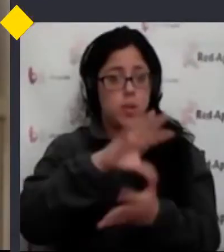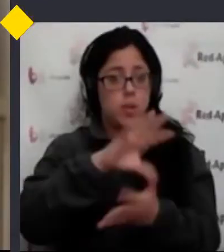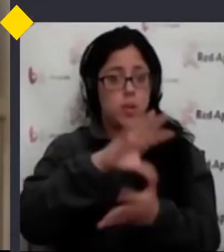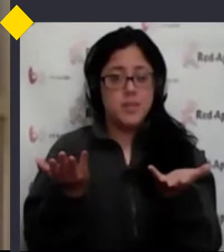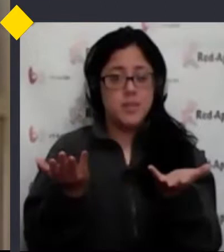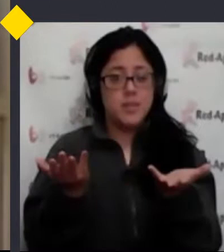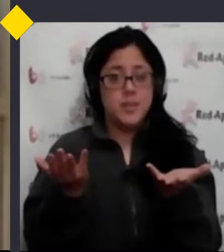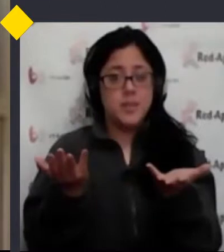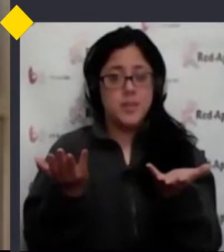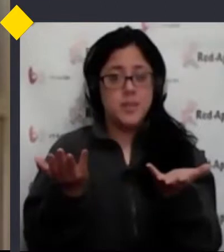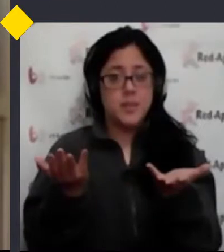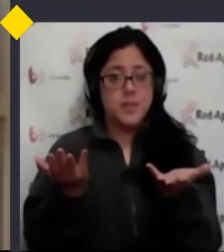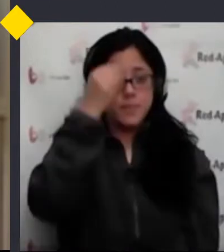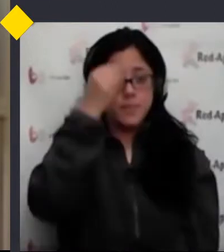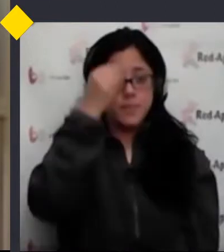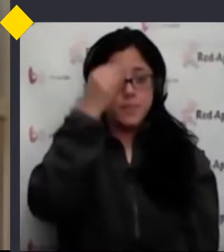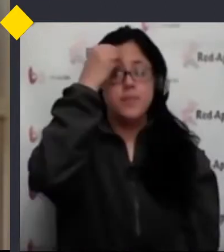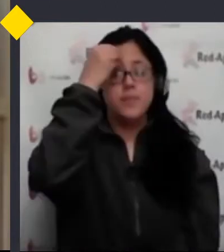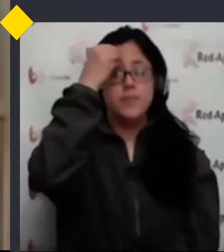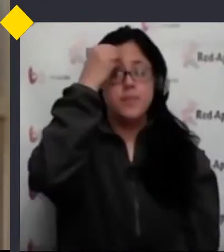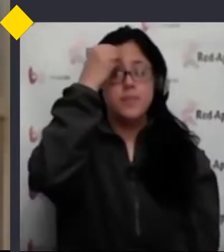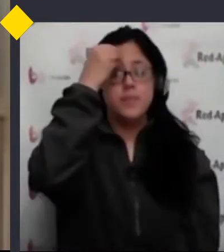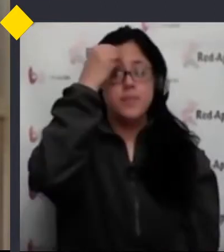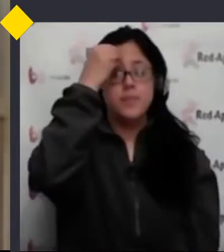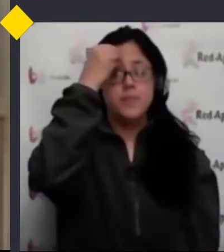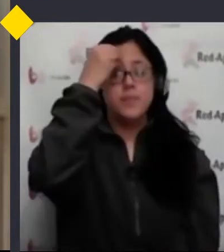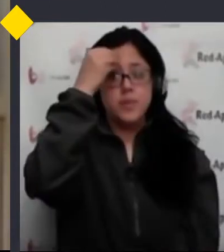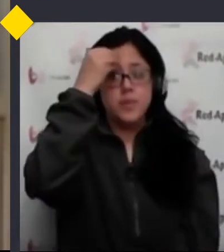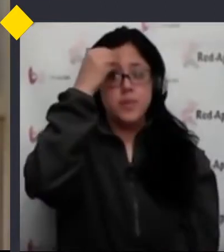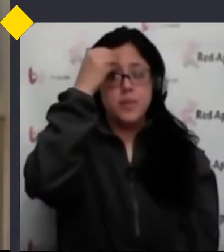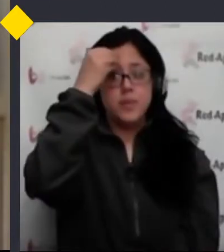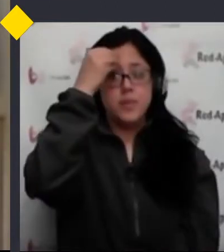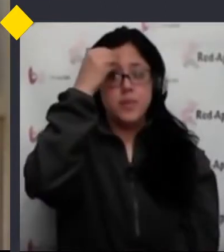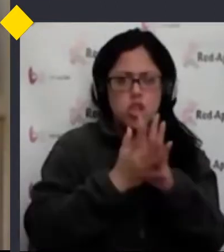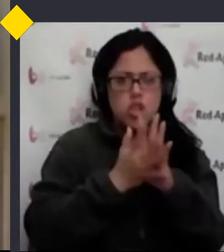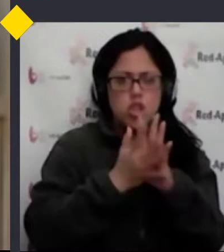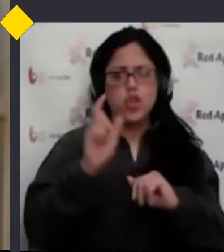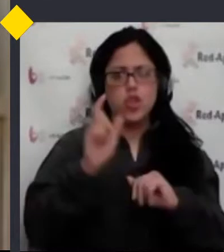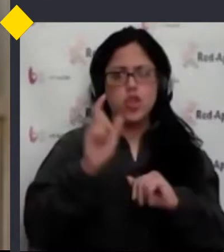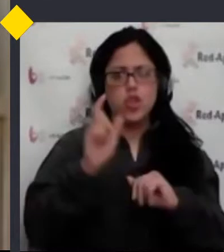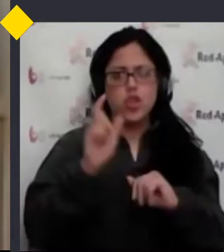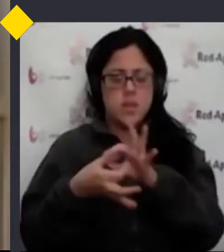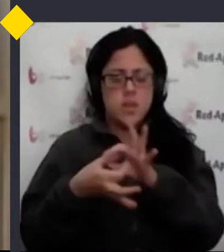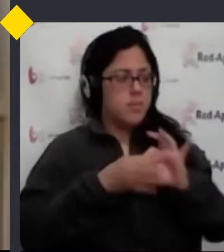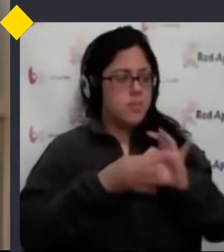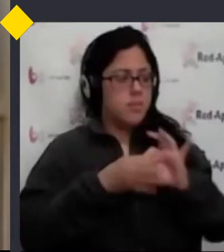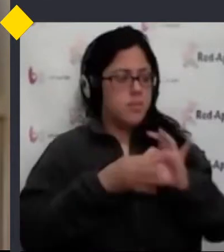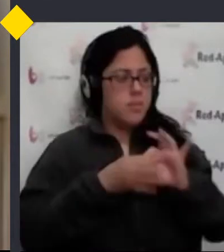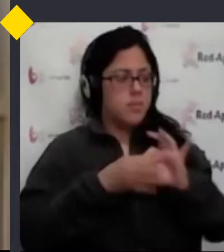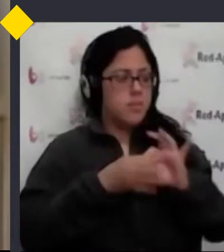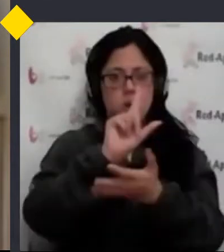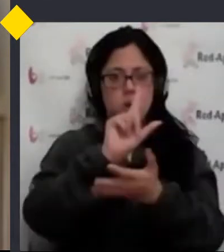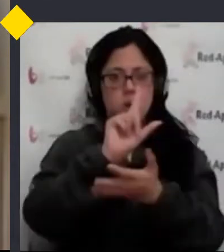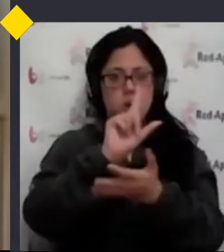tomemos conciencia de la revolución que ha significado esta pandemia en los lugares de trabajo.